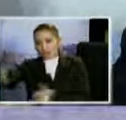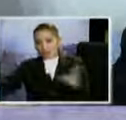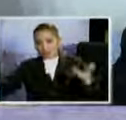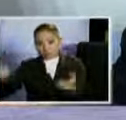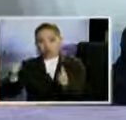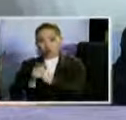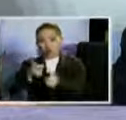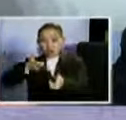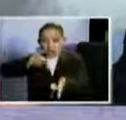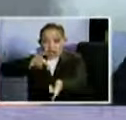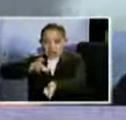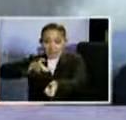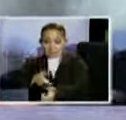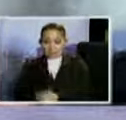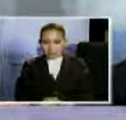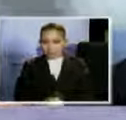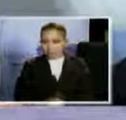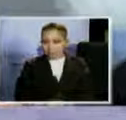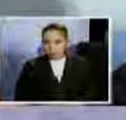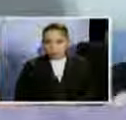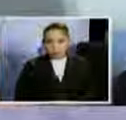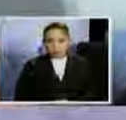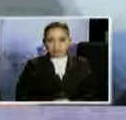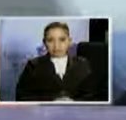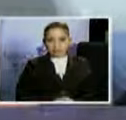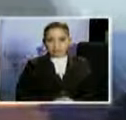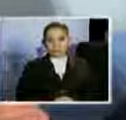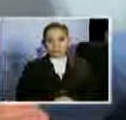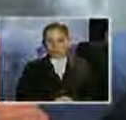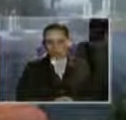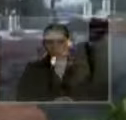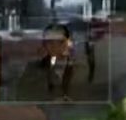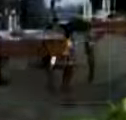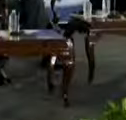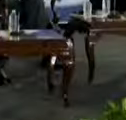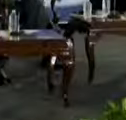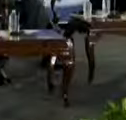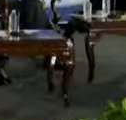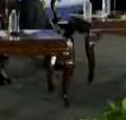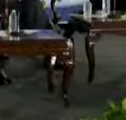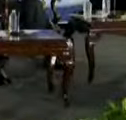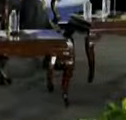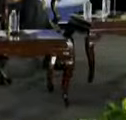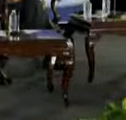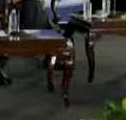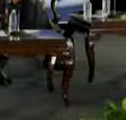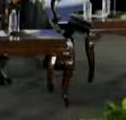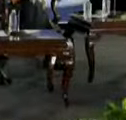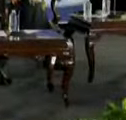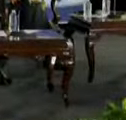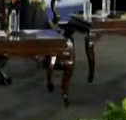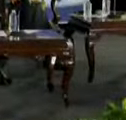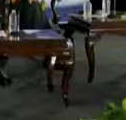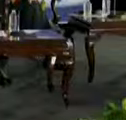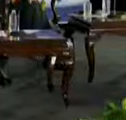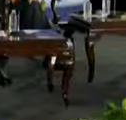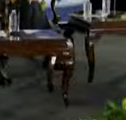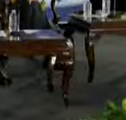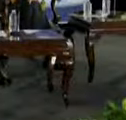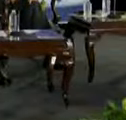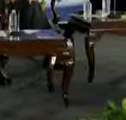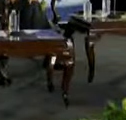ejecutados con armas. Muy bien, de comentario de apertura, creo que nos enmarca perfectamente.